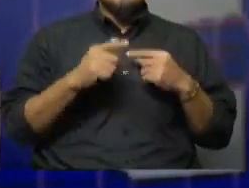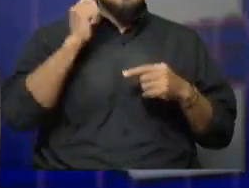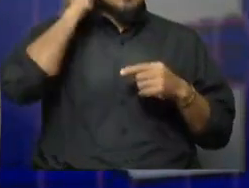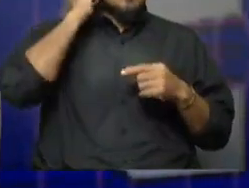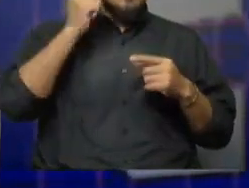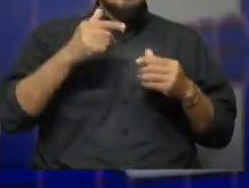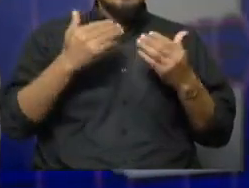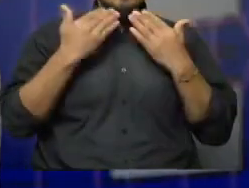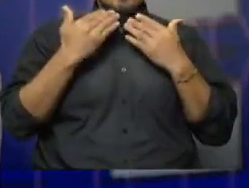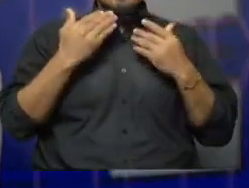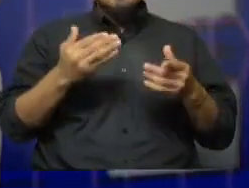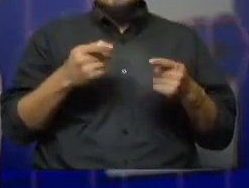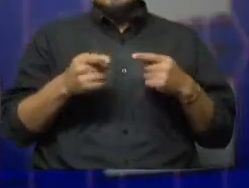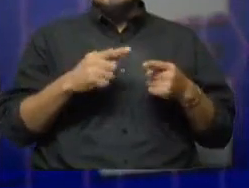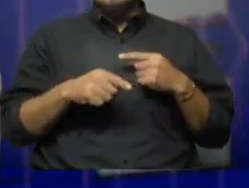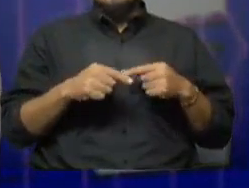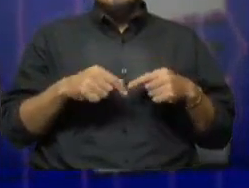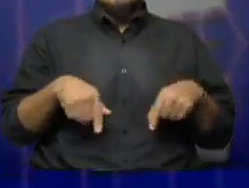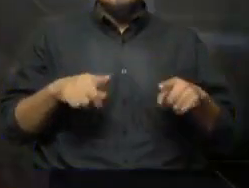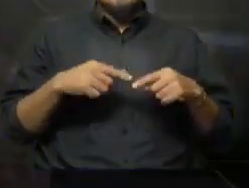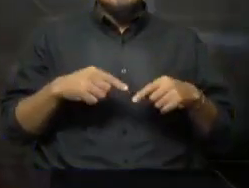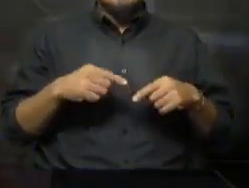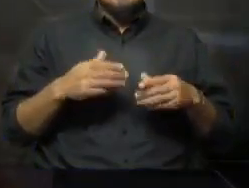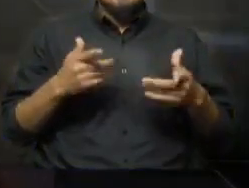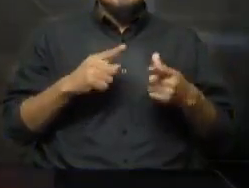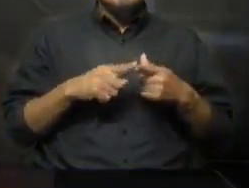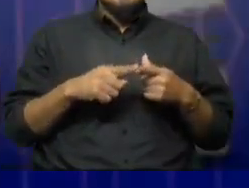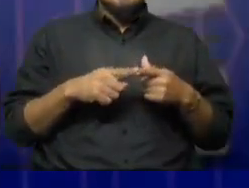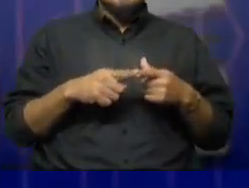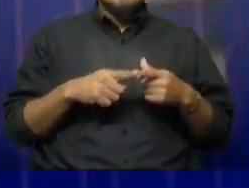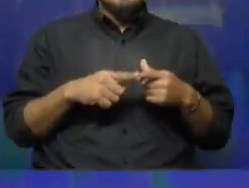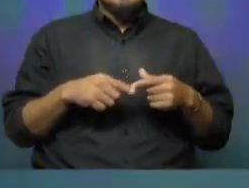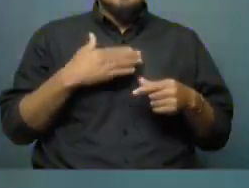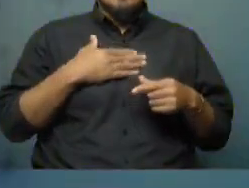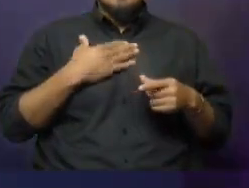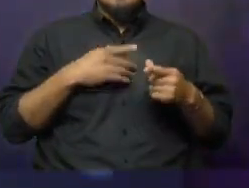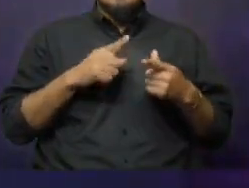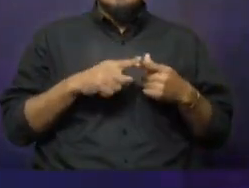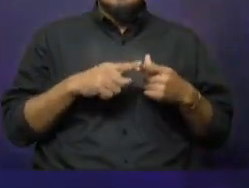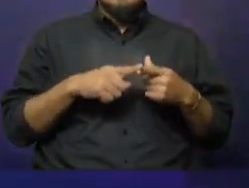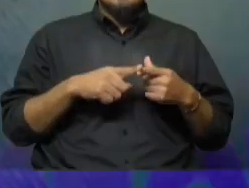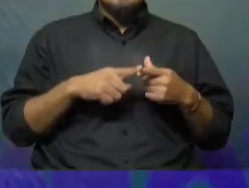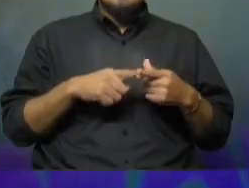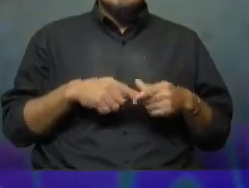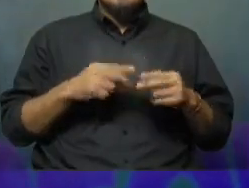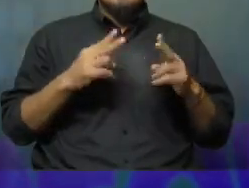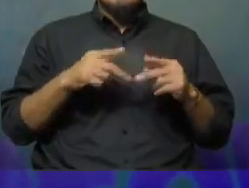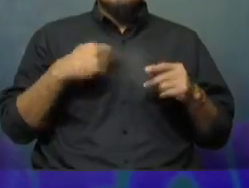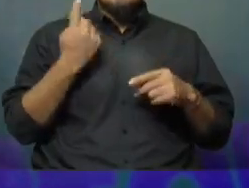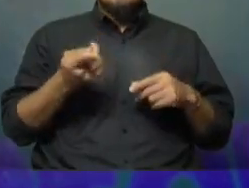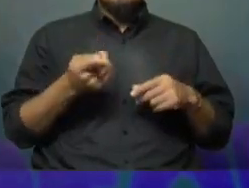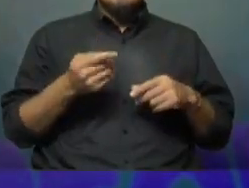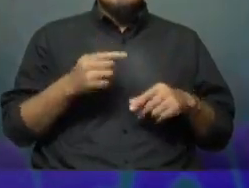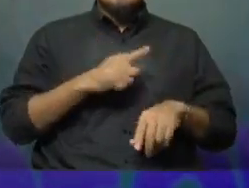muchísimo. Bueno, te deseamos muchos éxitos. Muchísimas nosotros, gracias. Nos vamos a ir despidiendo. Exactamente, un gusto estar acá. Mañana. Un gusto, Agustín. Nosotros nos reencontraremos mañana, de